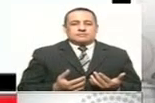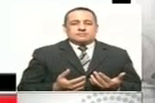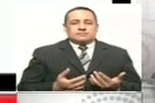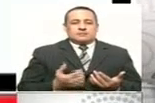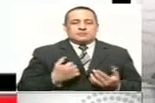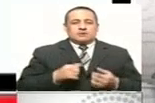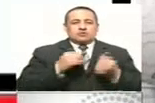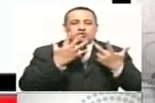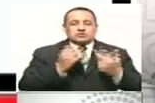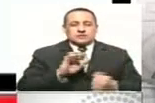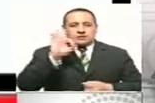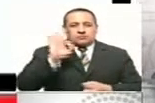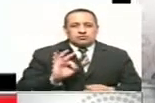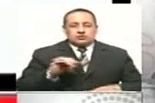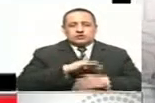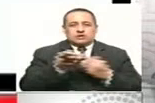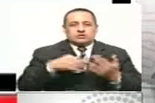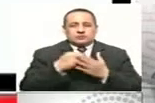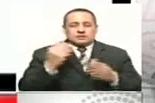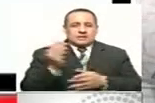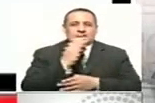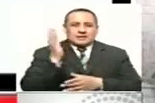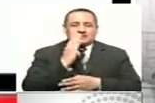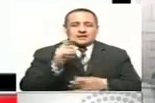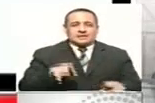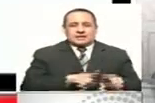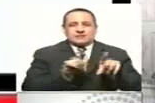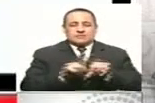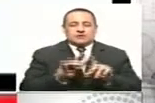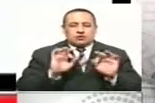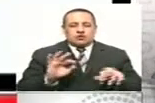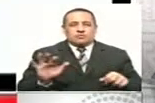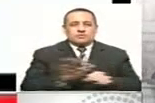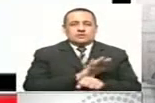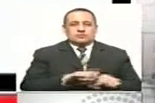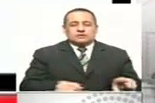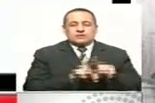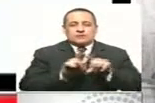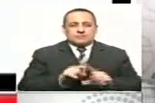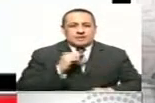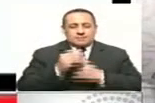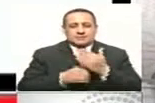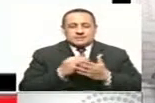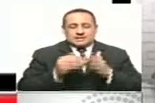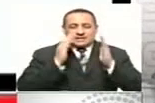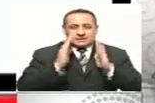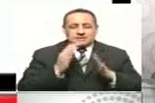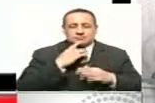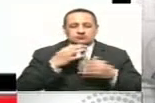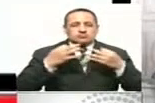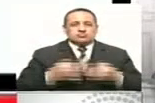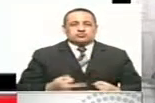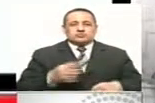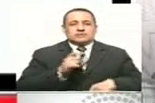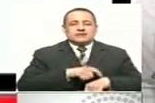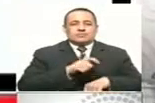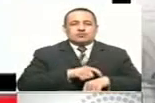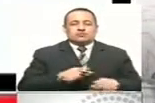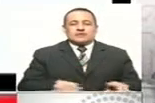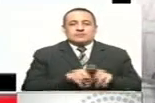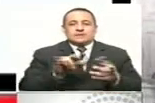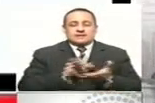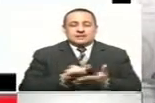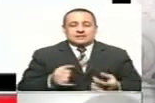el 80% del total de alertas tempranas de conflictos para poder atenderlos de manera oportuna.